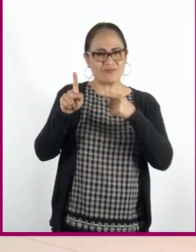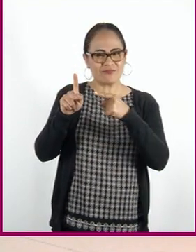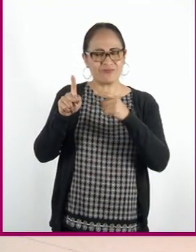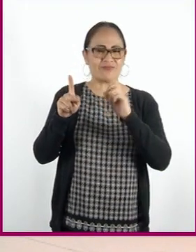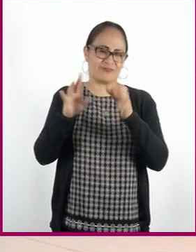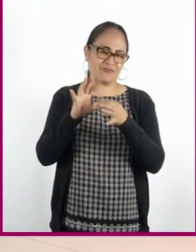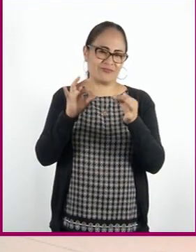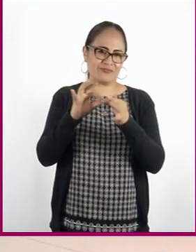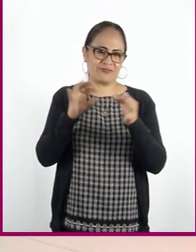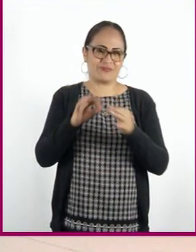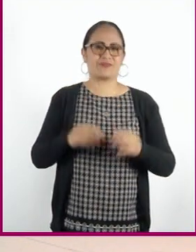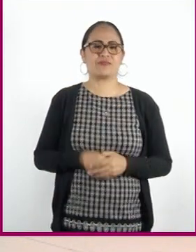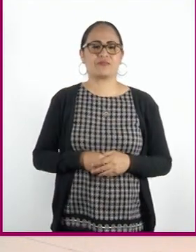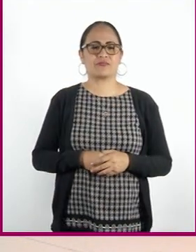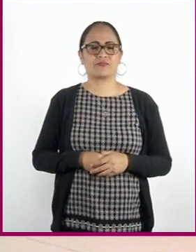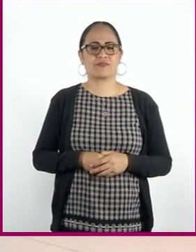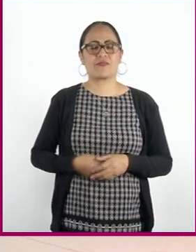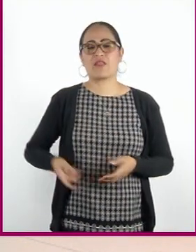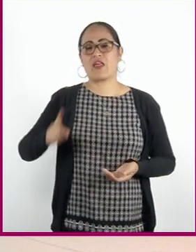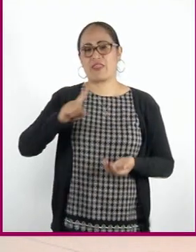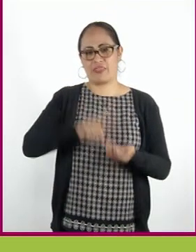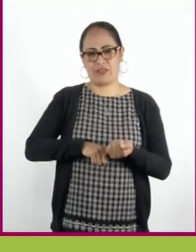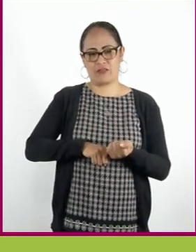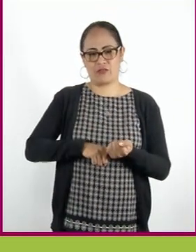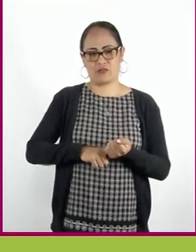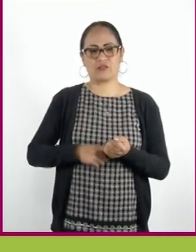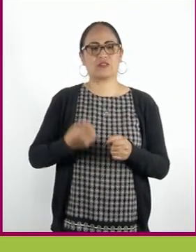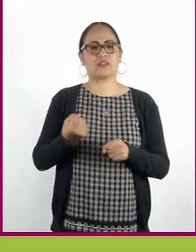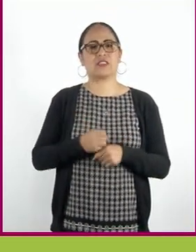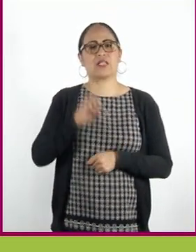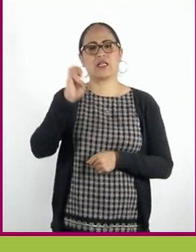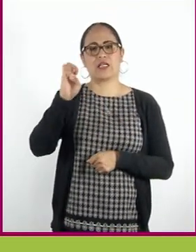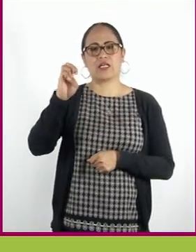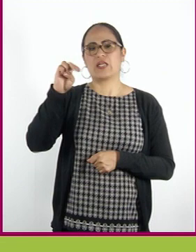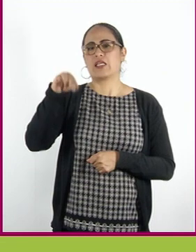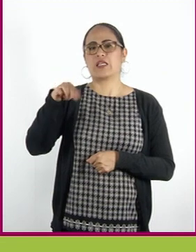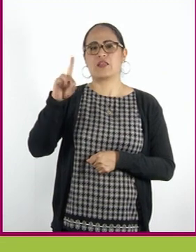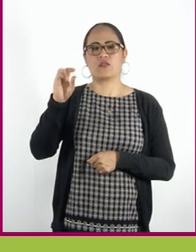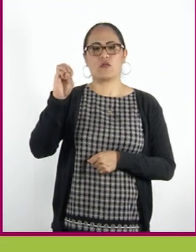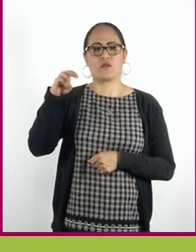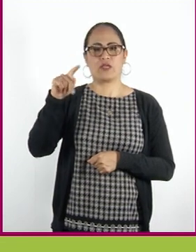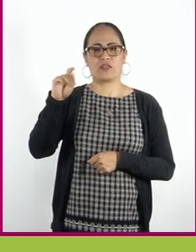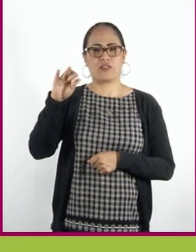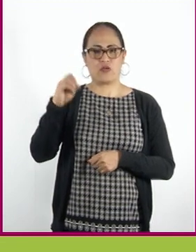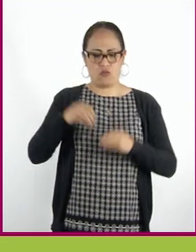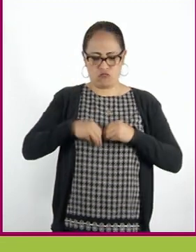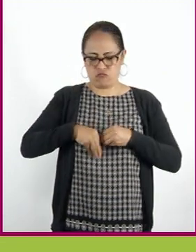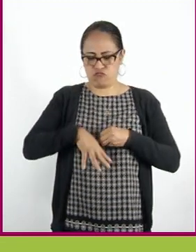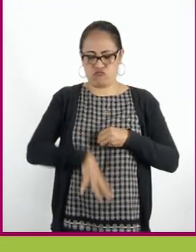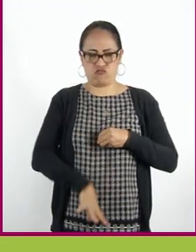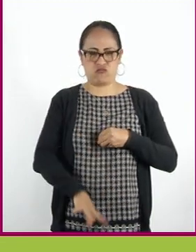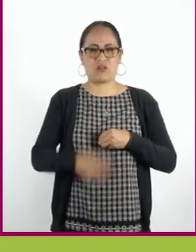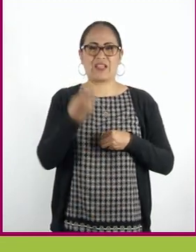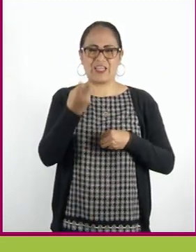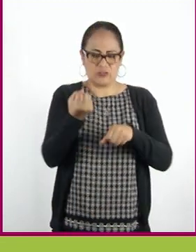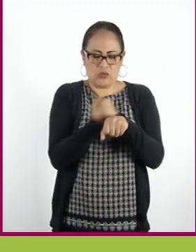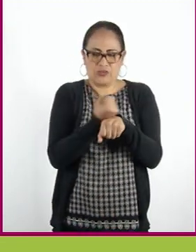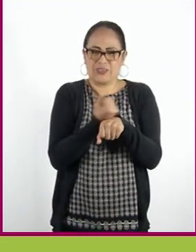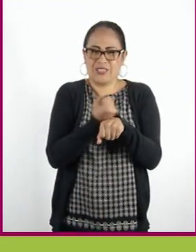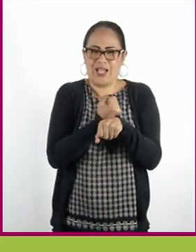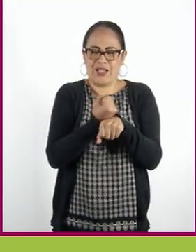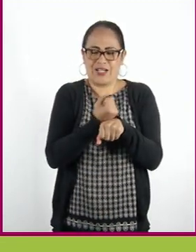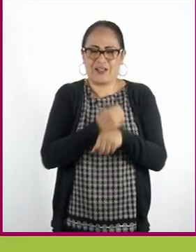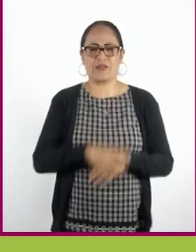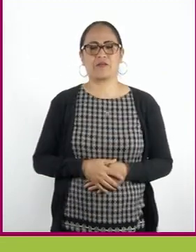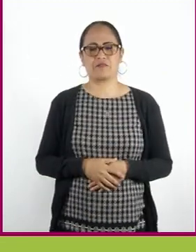permítame señalar que el desprendimiento del endometrio provoca el sangrado característico de la menstruación y puede venir